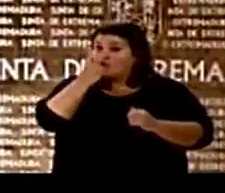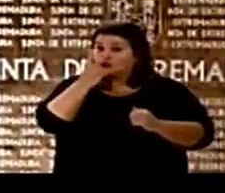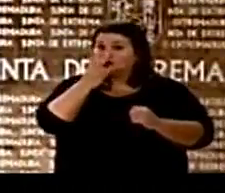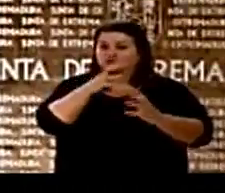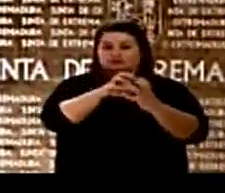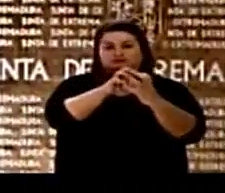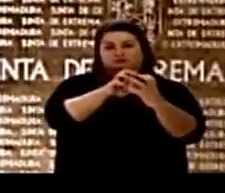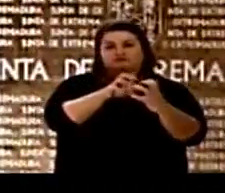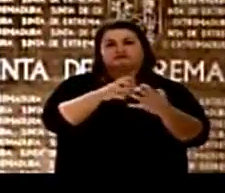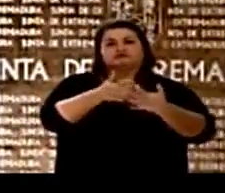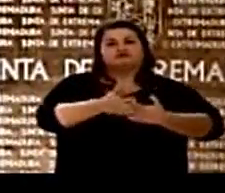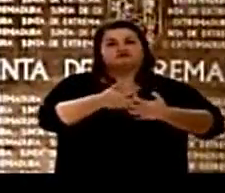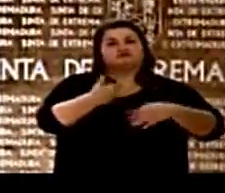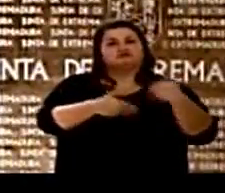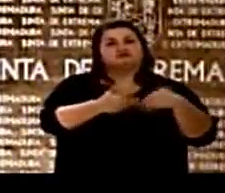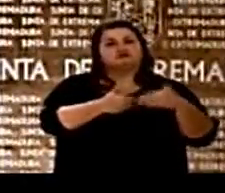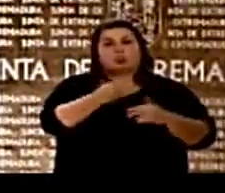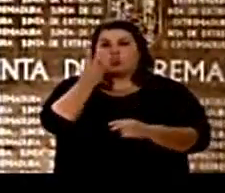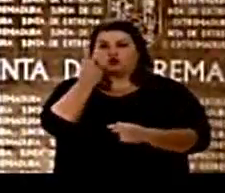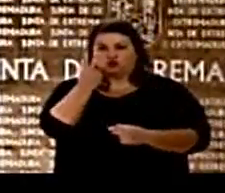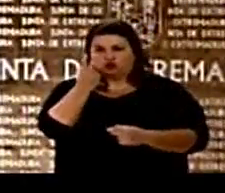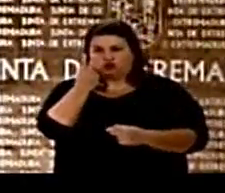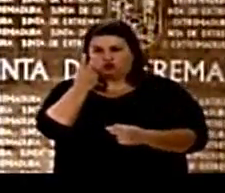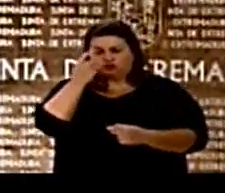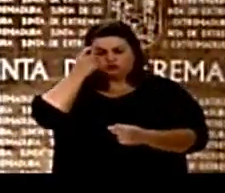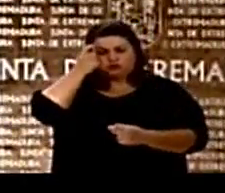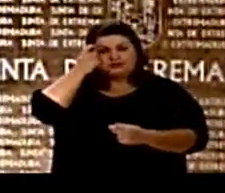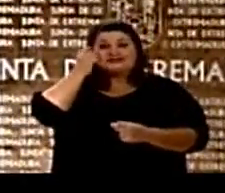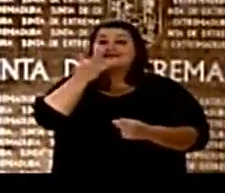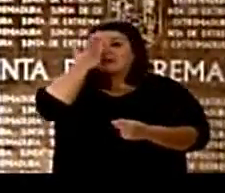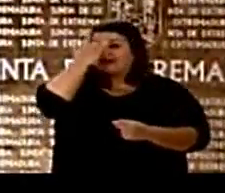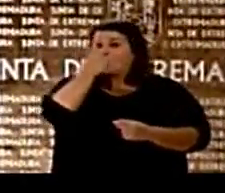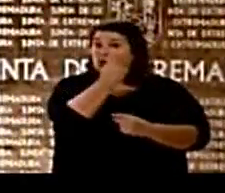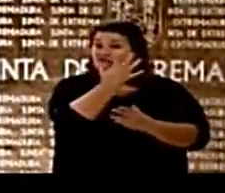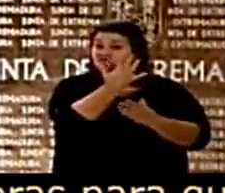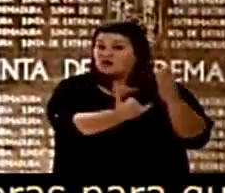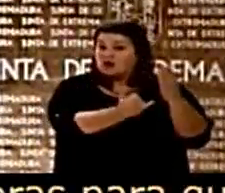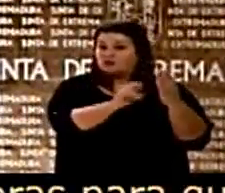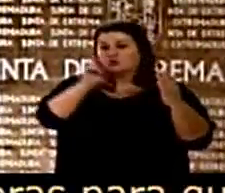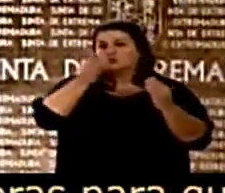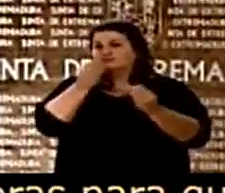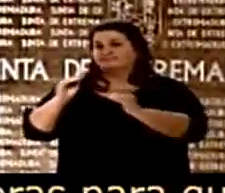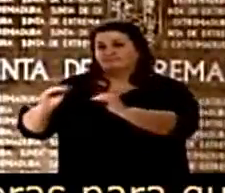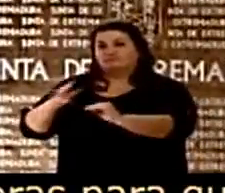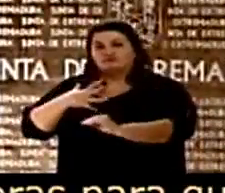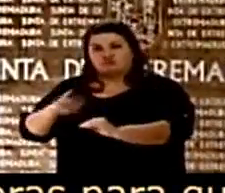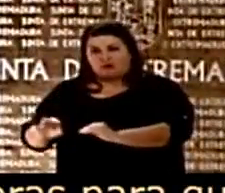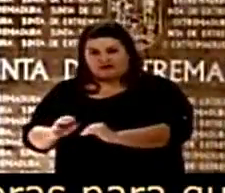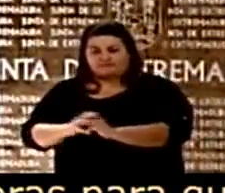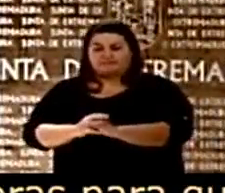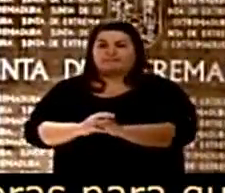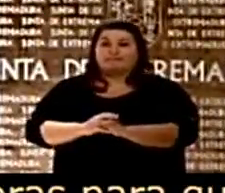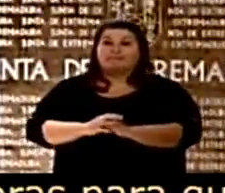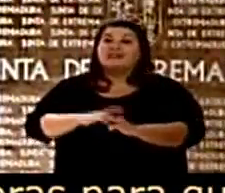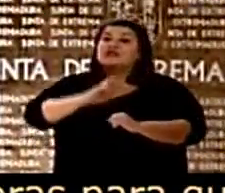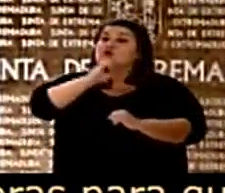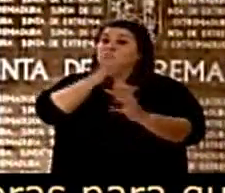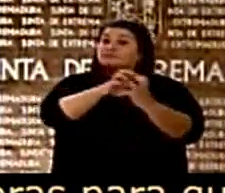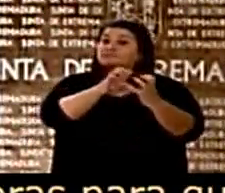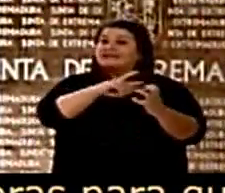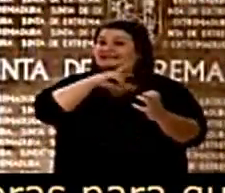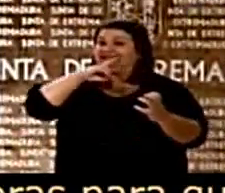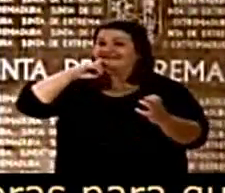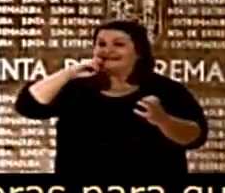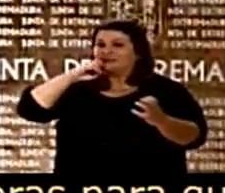locomotoras para que, si falla una, tengamos otra. Y, en todo caso, otra locomotora de reserva